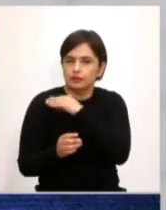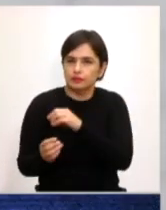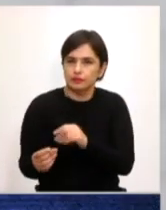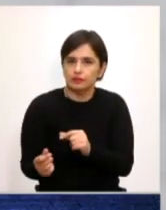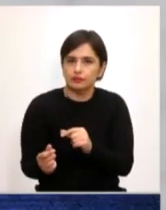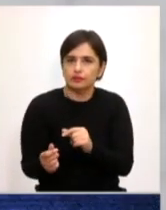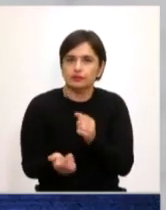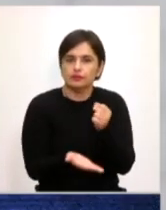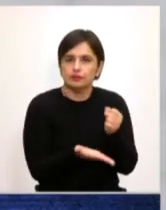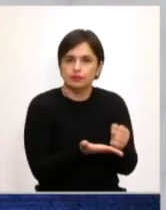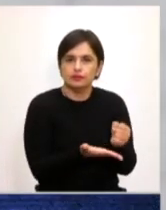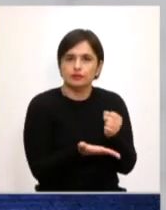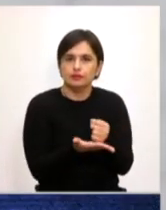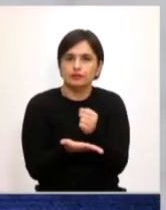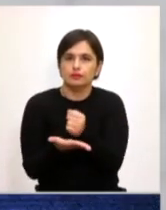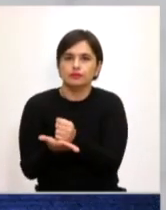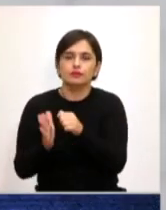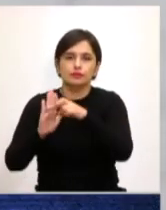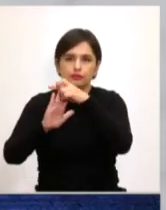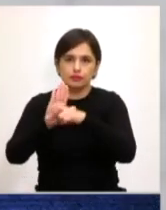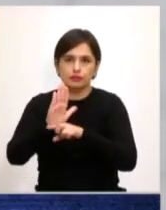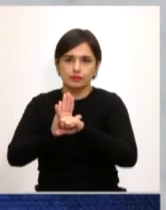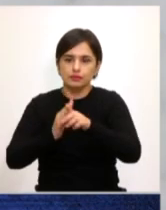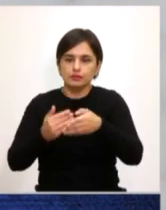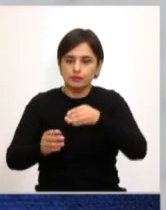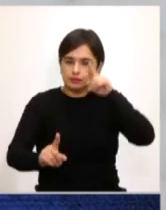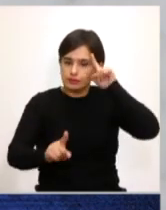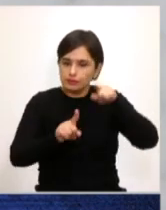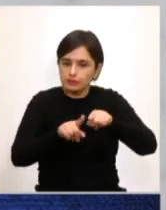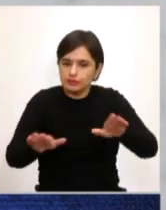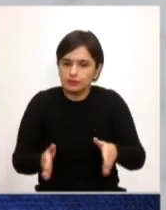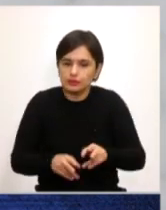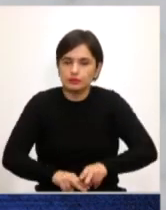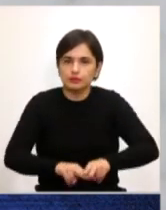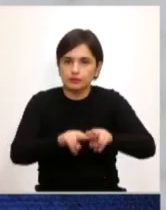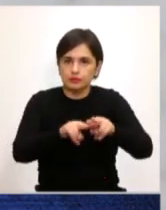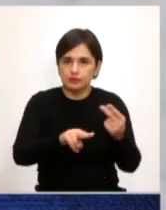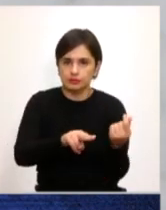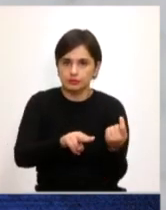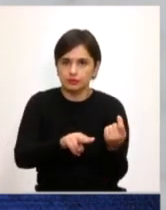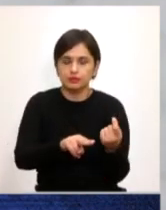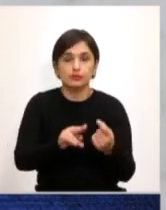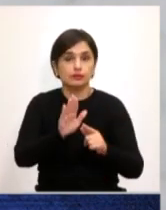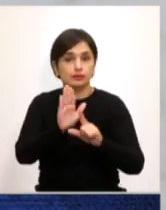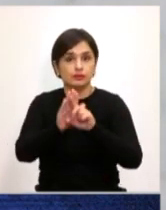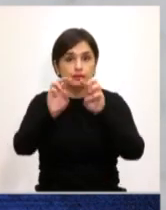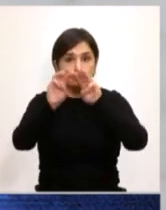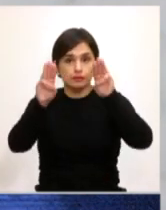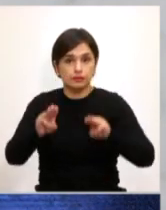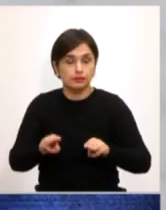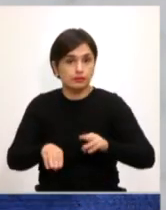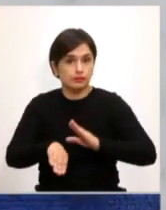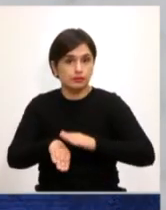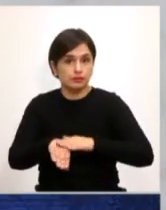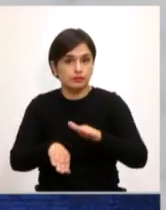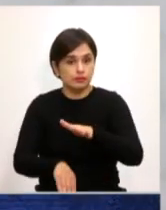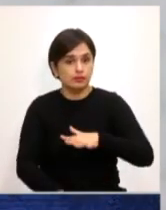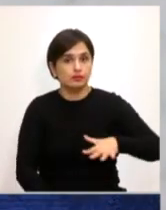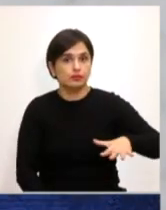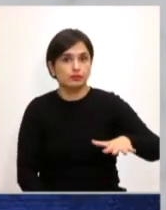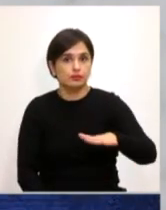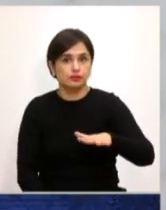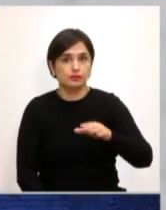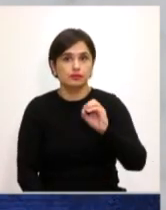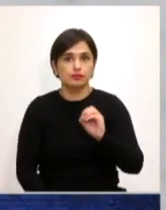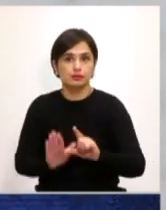la tramitación de una serie de proyectos que apuntan a fomentar la inversión, como la Ley Marco de Autorizaciones Sectoriales o